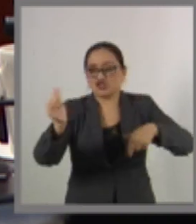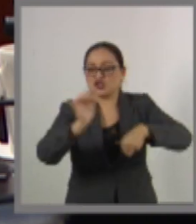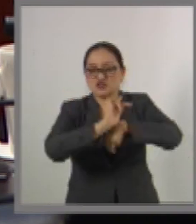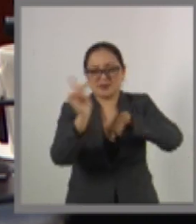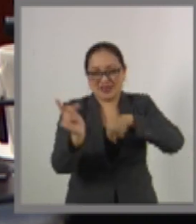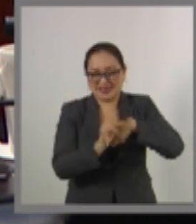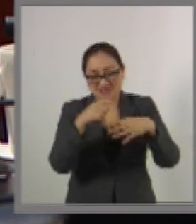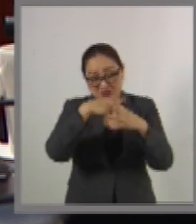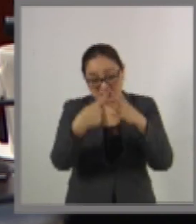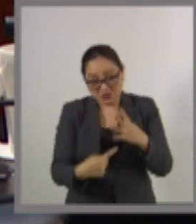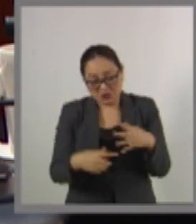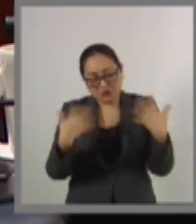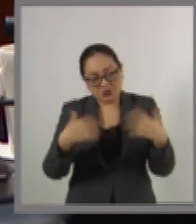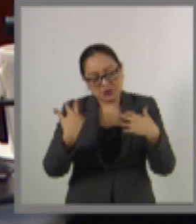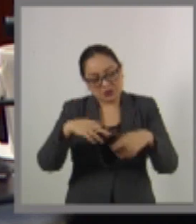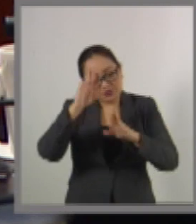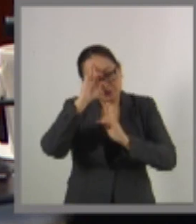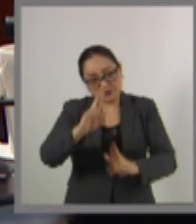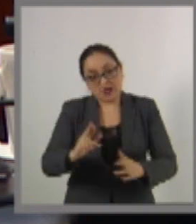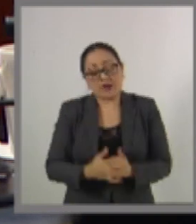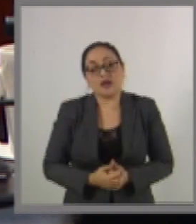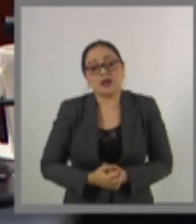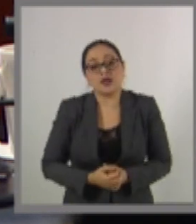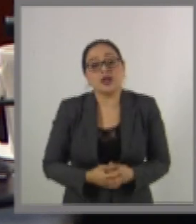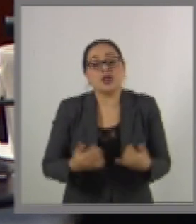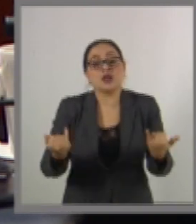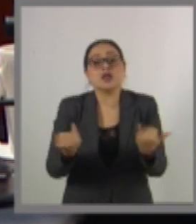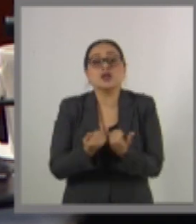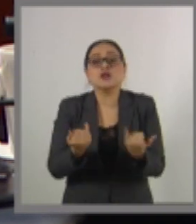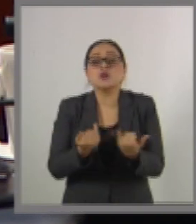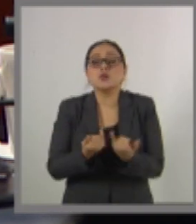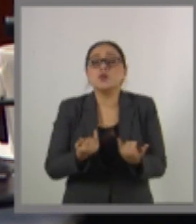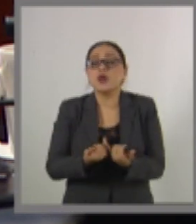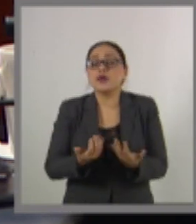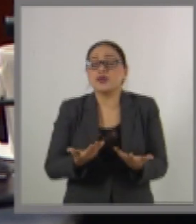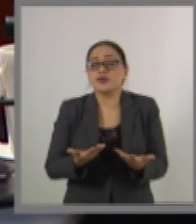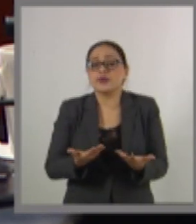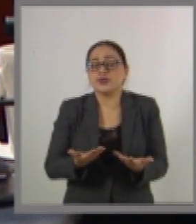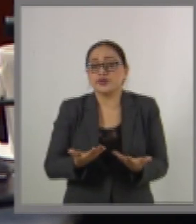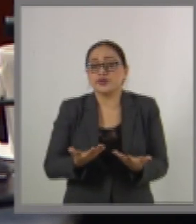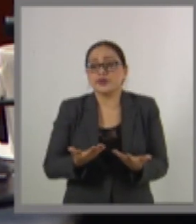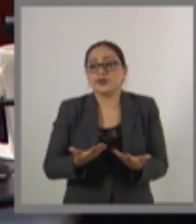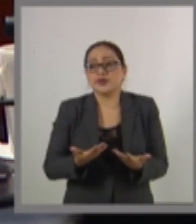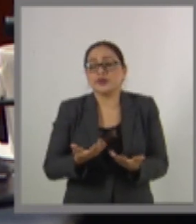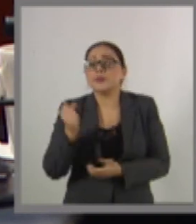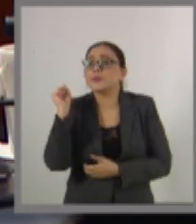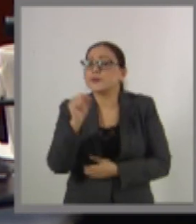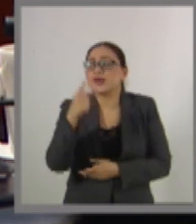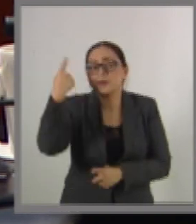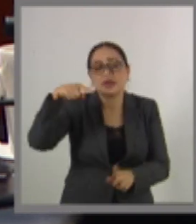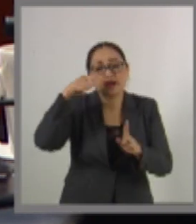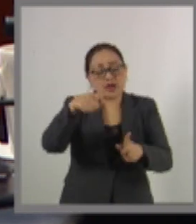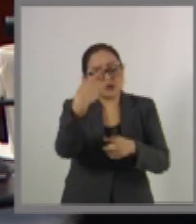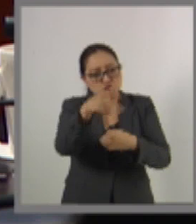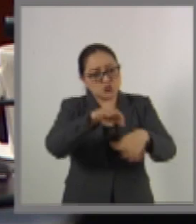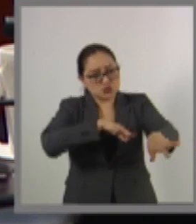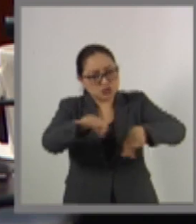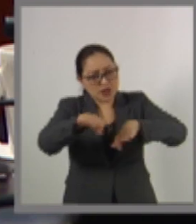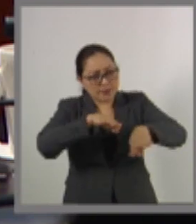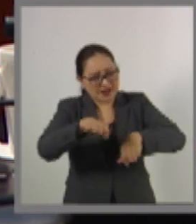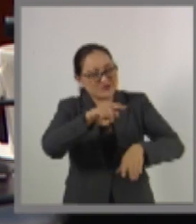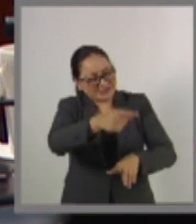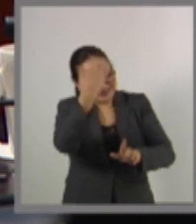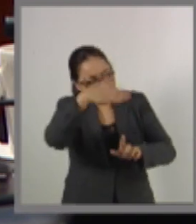Exteriores. Pero también en esa prolija labor, como usted